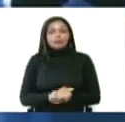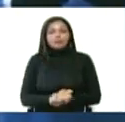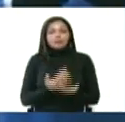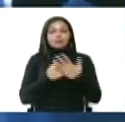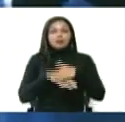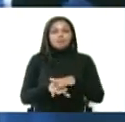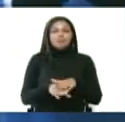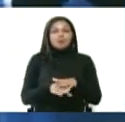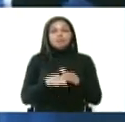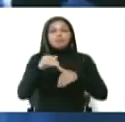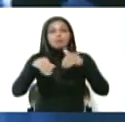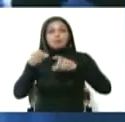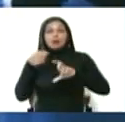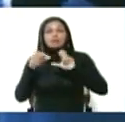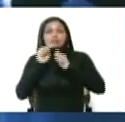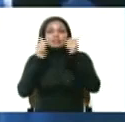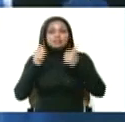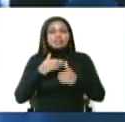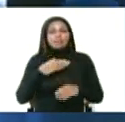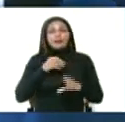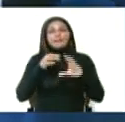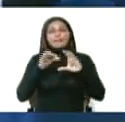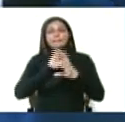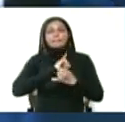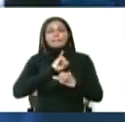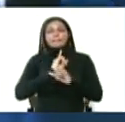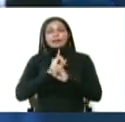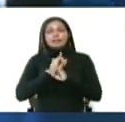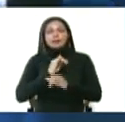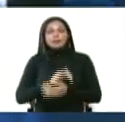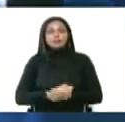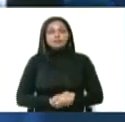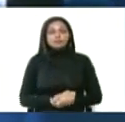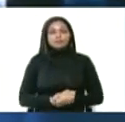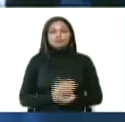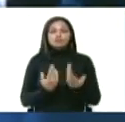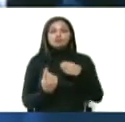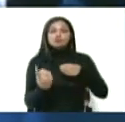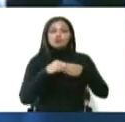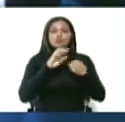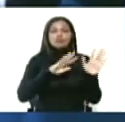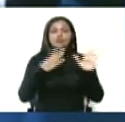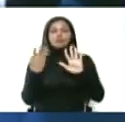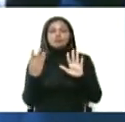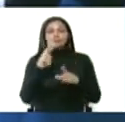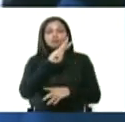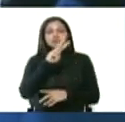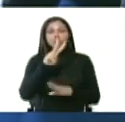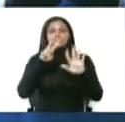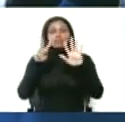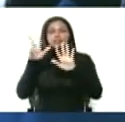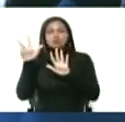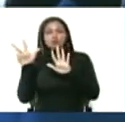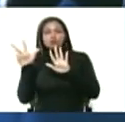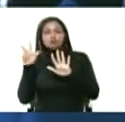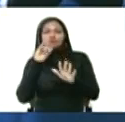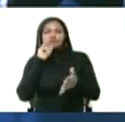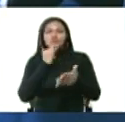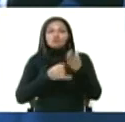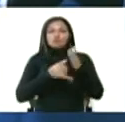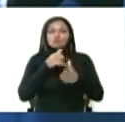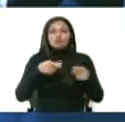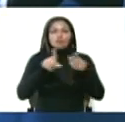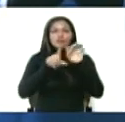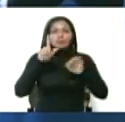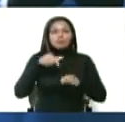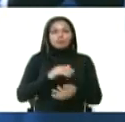de la encuesta del Sistema Patria se han incorporado al sistema 19.278 registros, de los